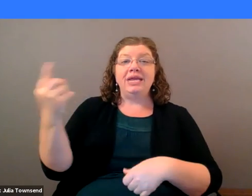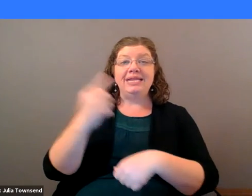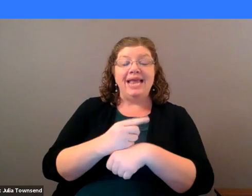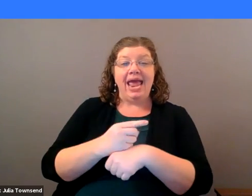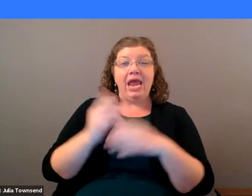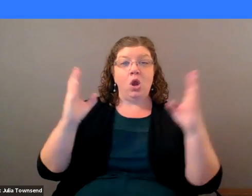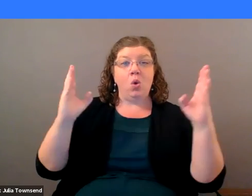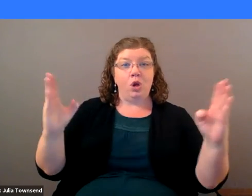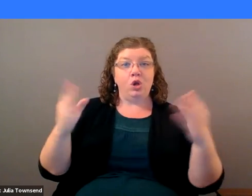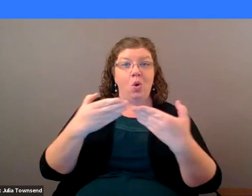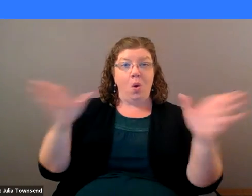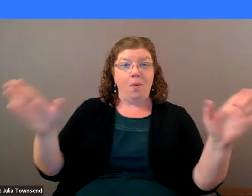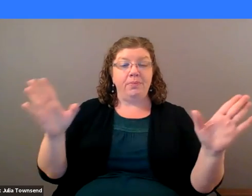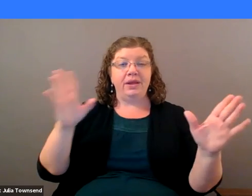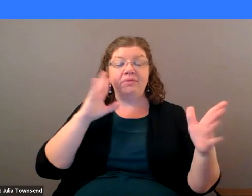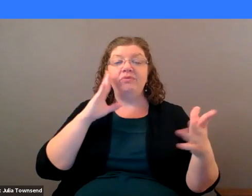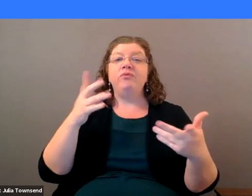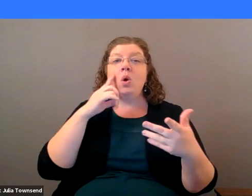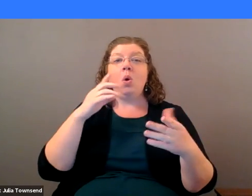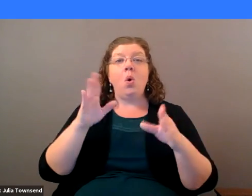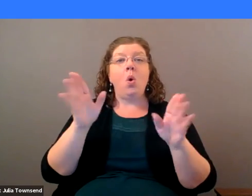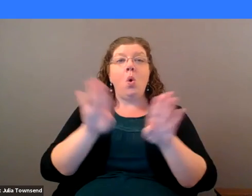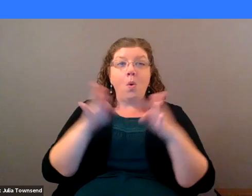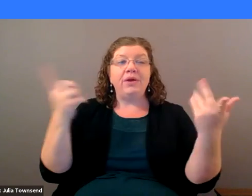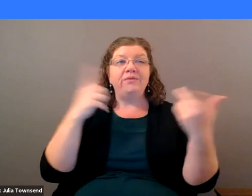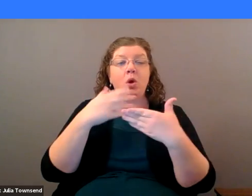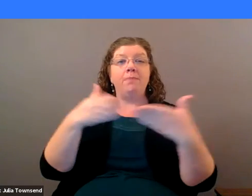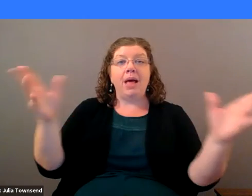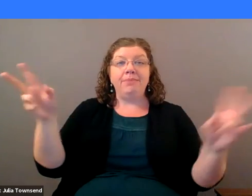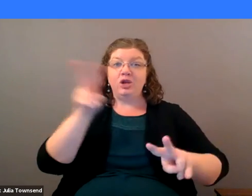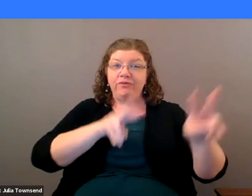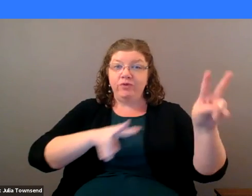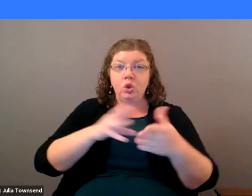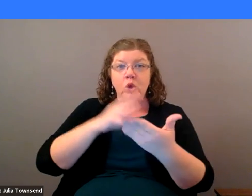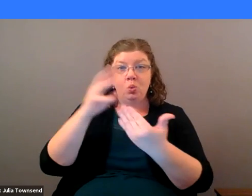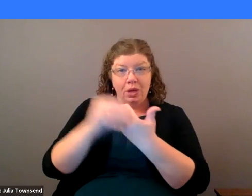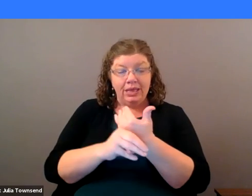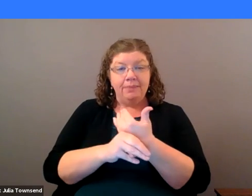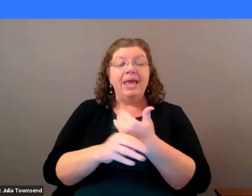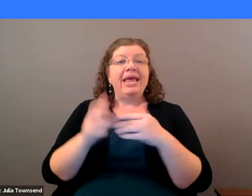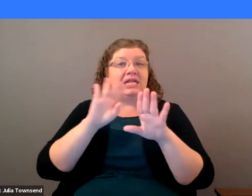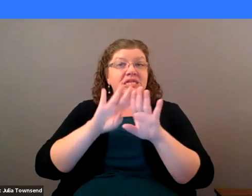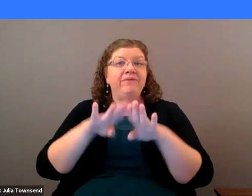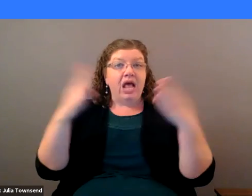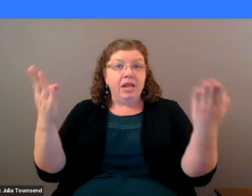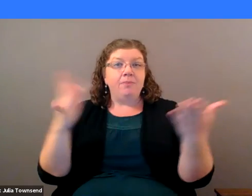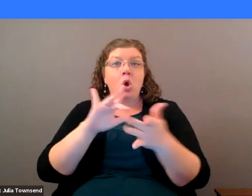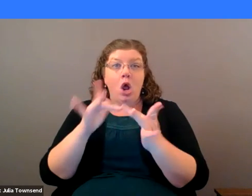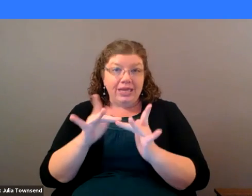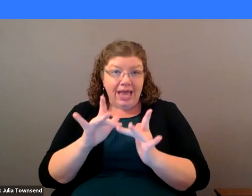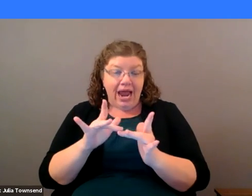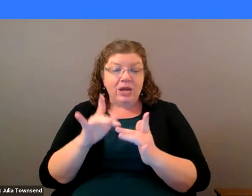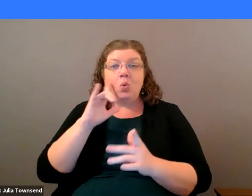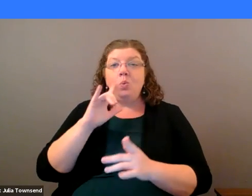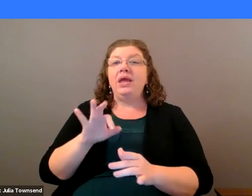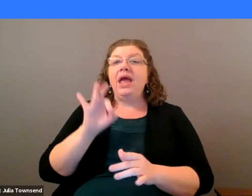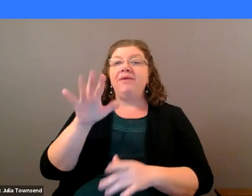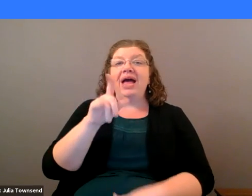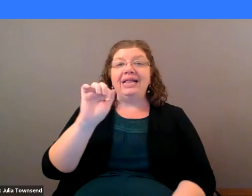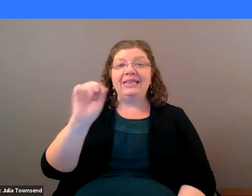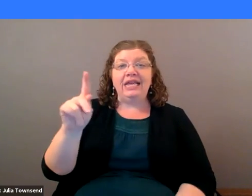días para que el público vea el plan de estudios. Está disponible en línea y hay un enlace en los